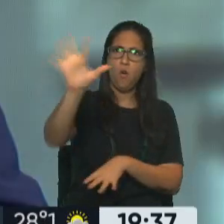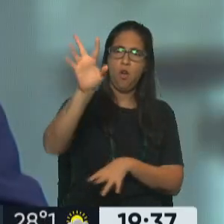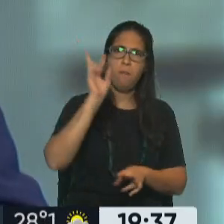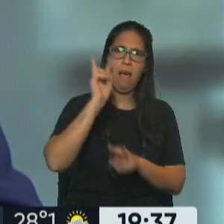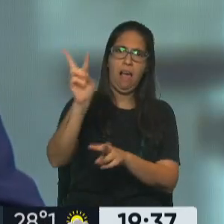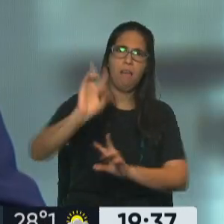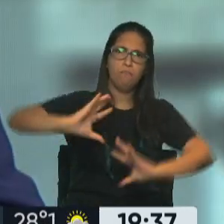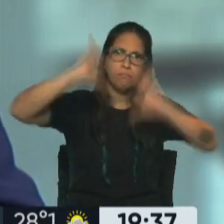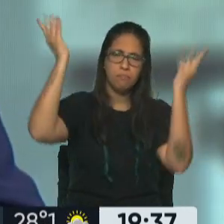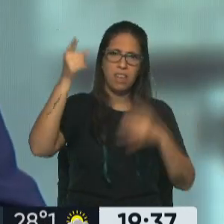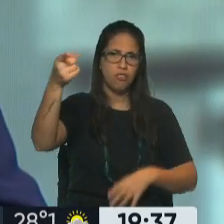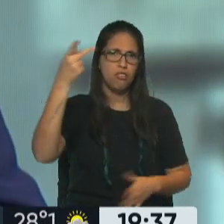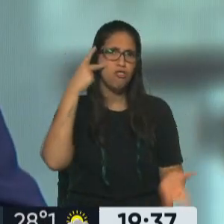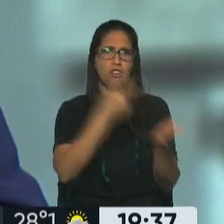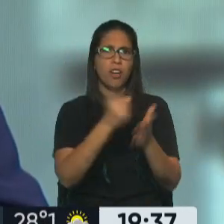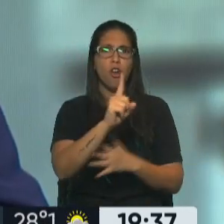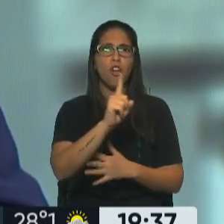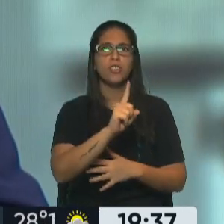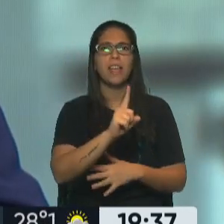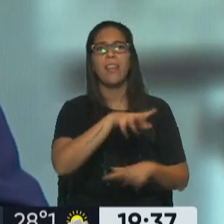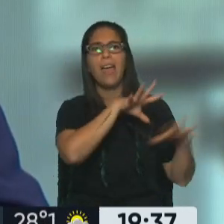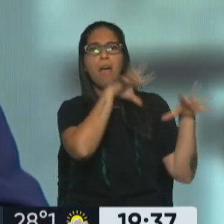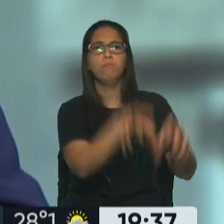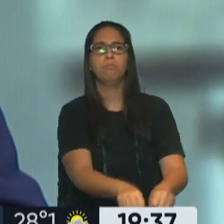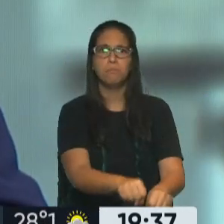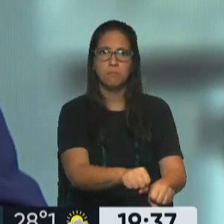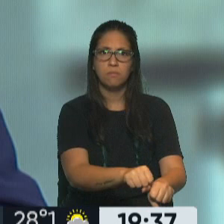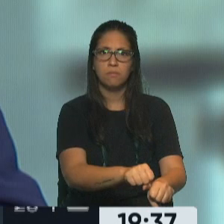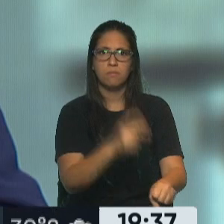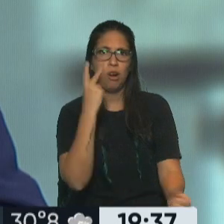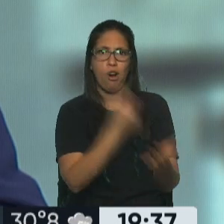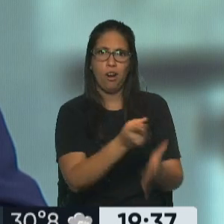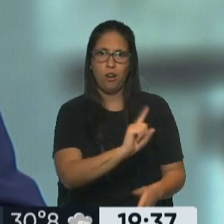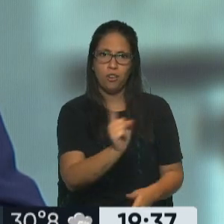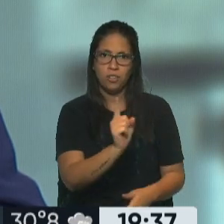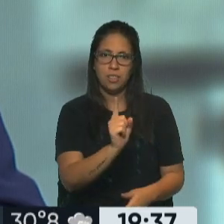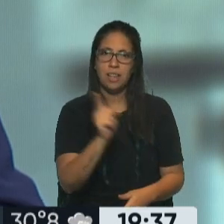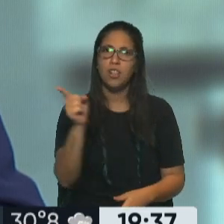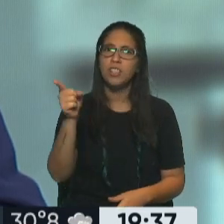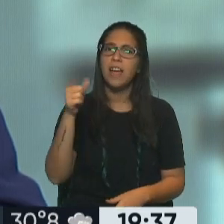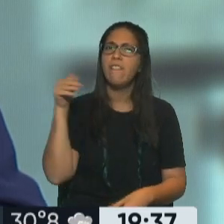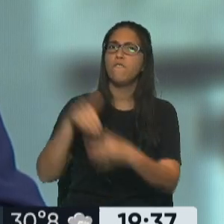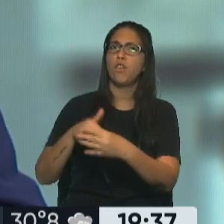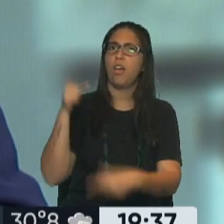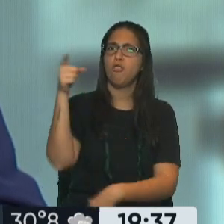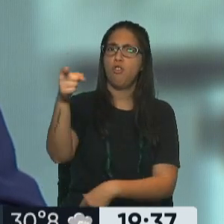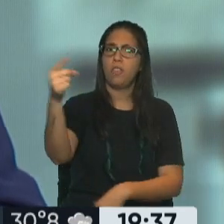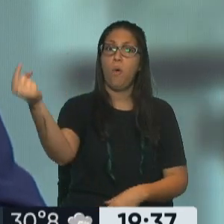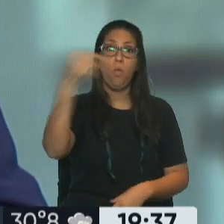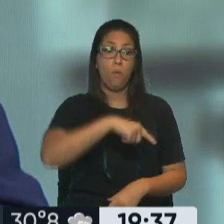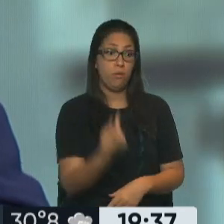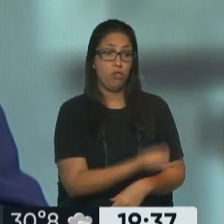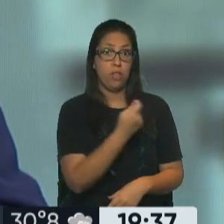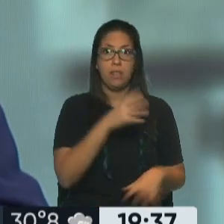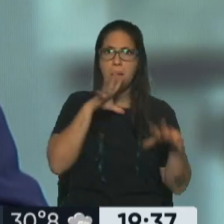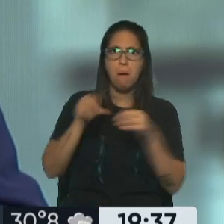reconocen el concepto de colonialismo este sí y vota en contra y cuando vuelve los socialistas de acá